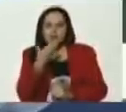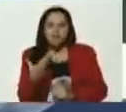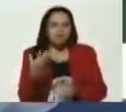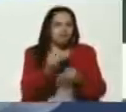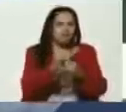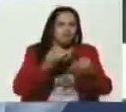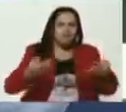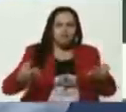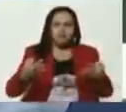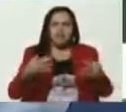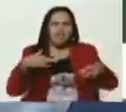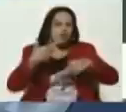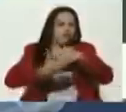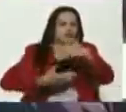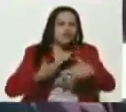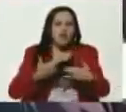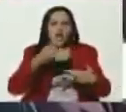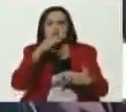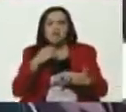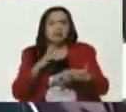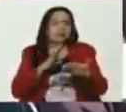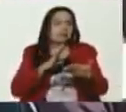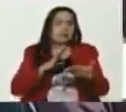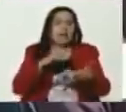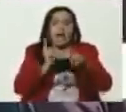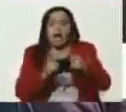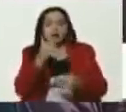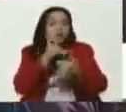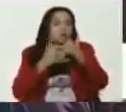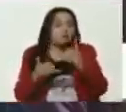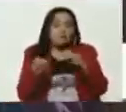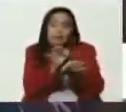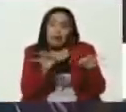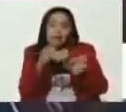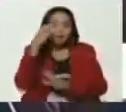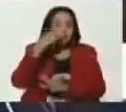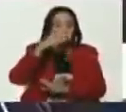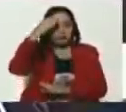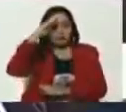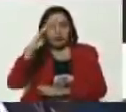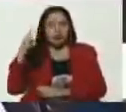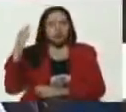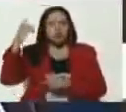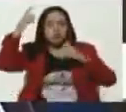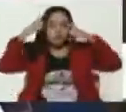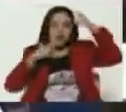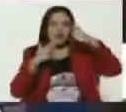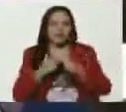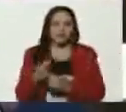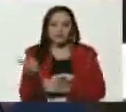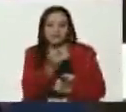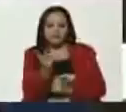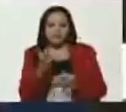revolucionaria sin tachas, sin fisuras, Hugo Chávez, Fidel Castro y Hugo